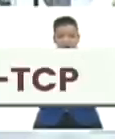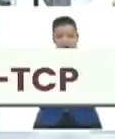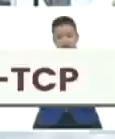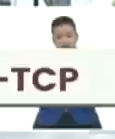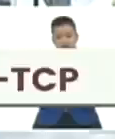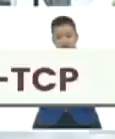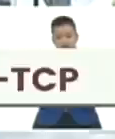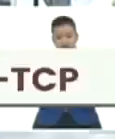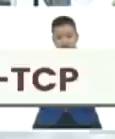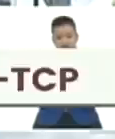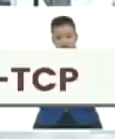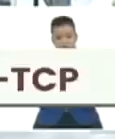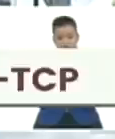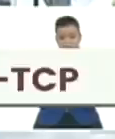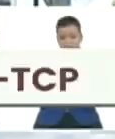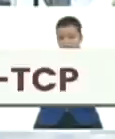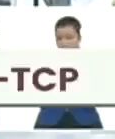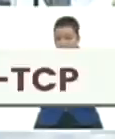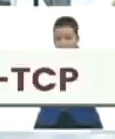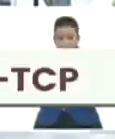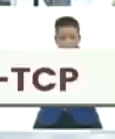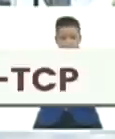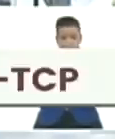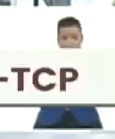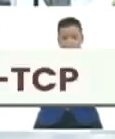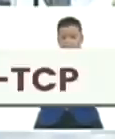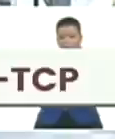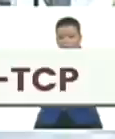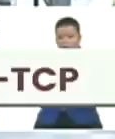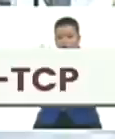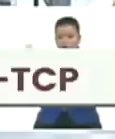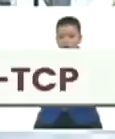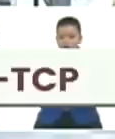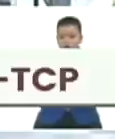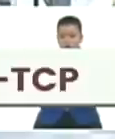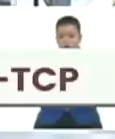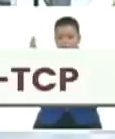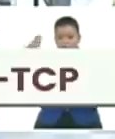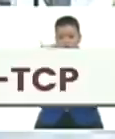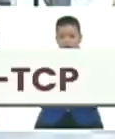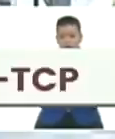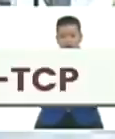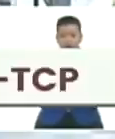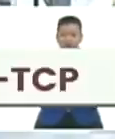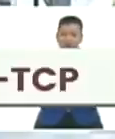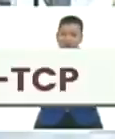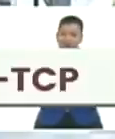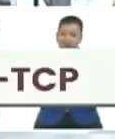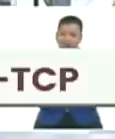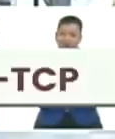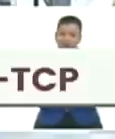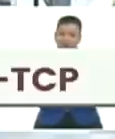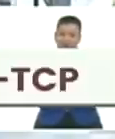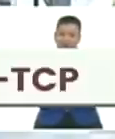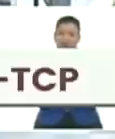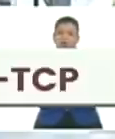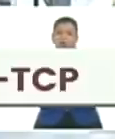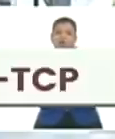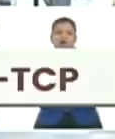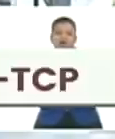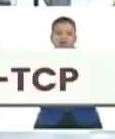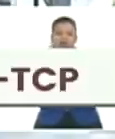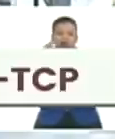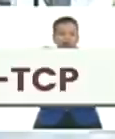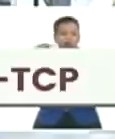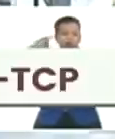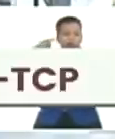balas por aquí, balas por allá, armas por aquí, armas por allá, sanciones por aquí, sanciones por allá. Un poco de locos